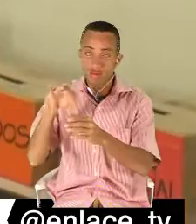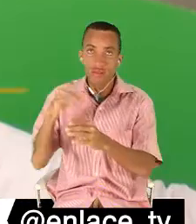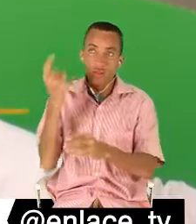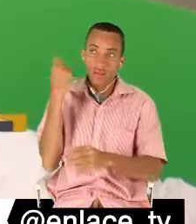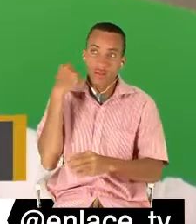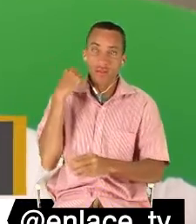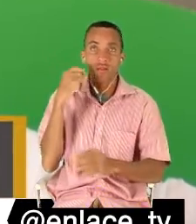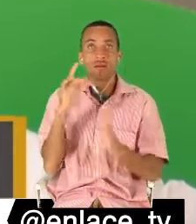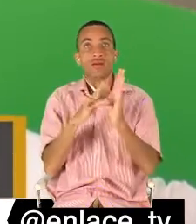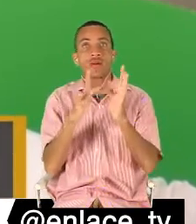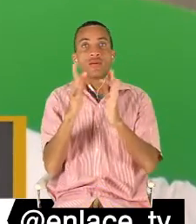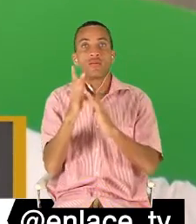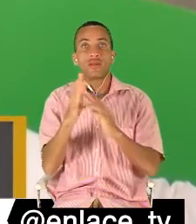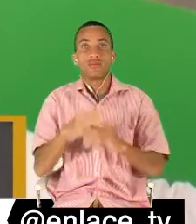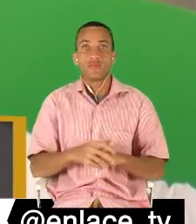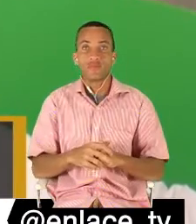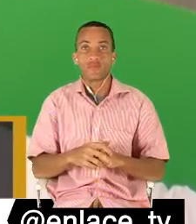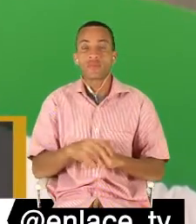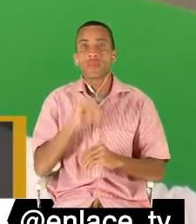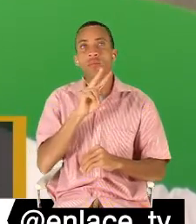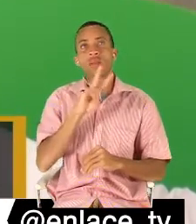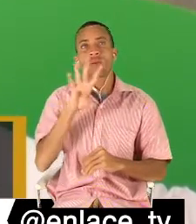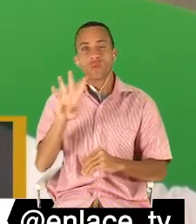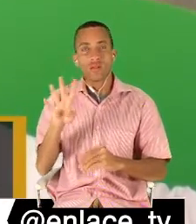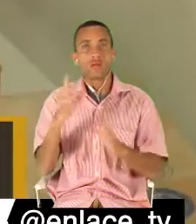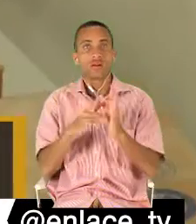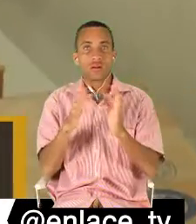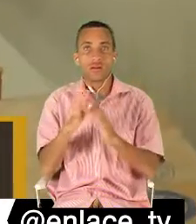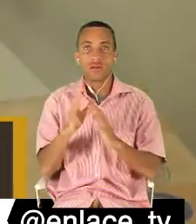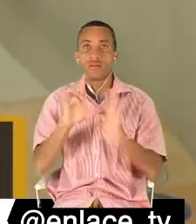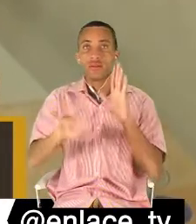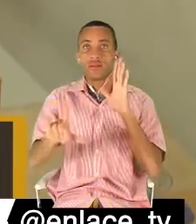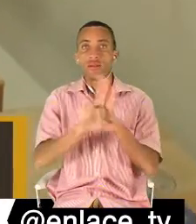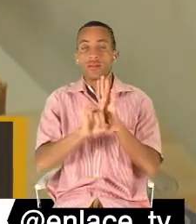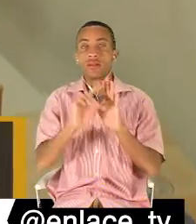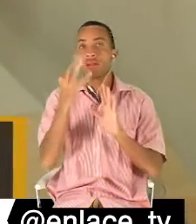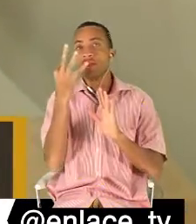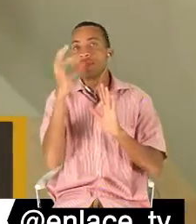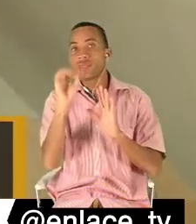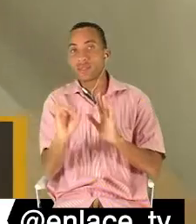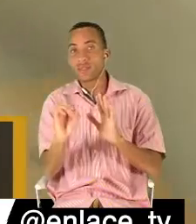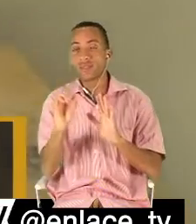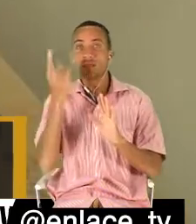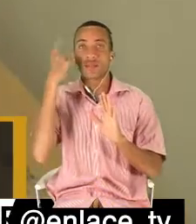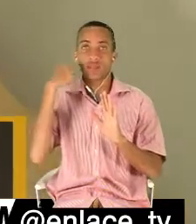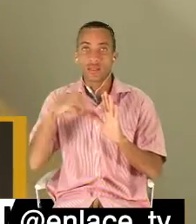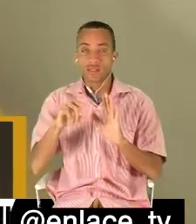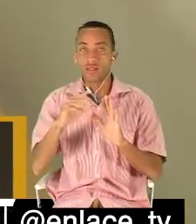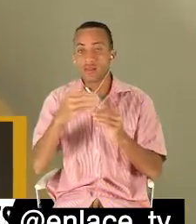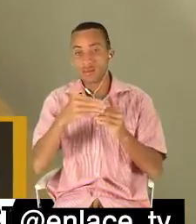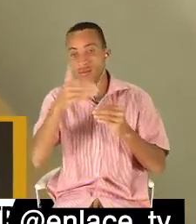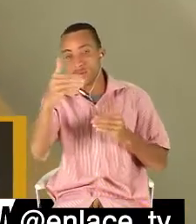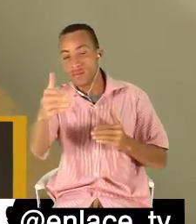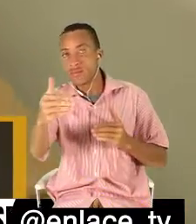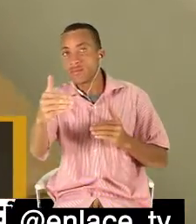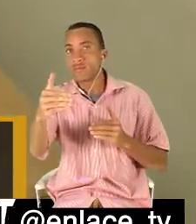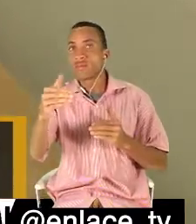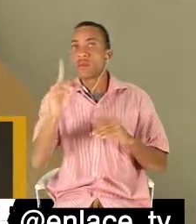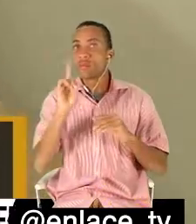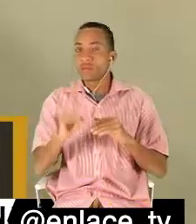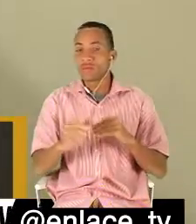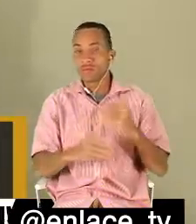pasado. Las elecciones fueron el pasado 24 de abril y por ley tienen 30 días hábiles para desarrollar cualquier